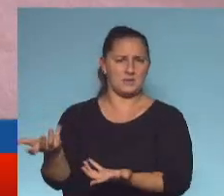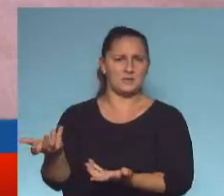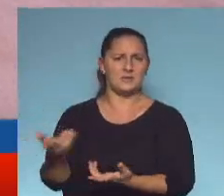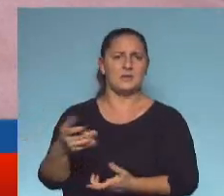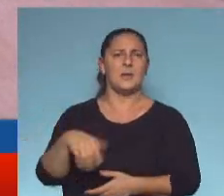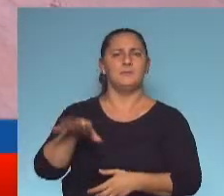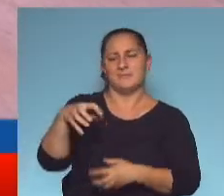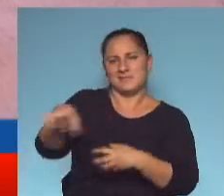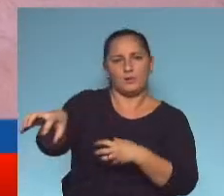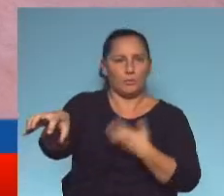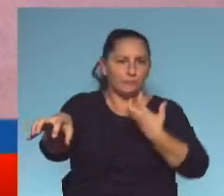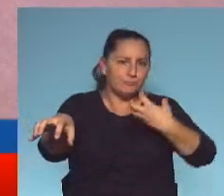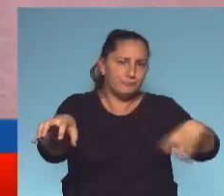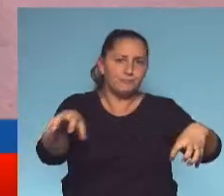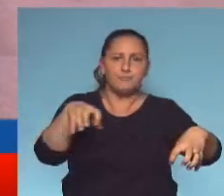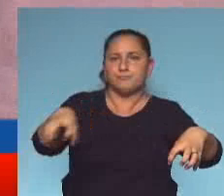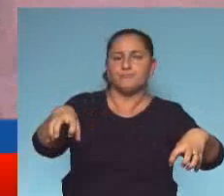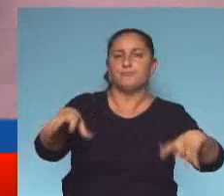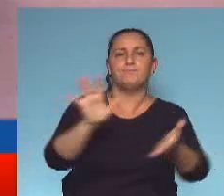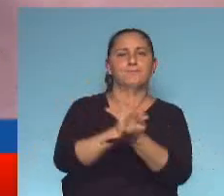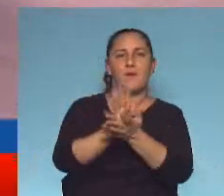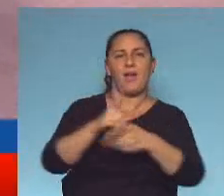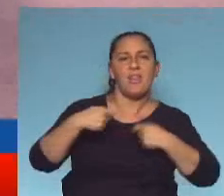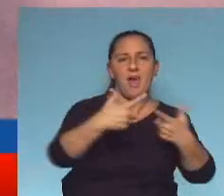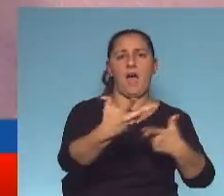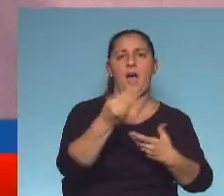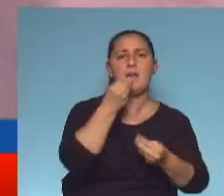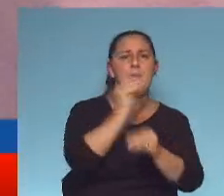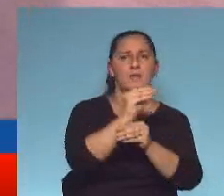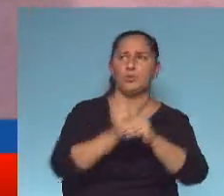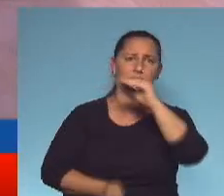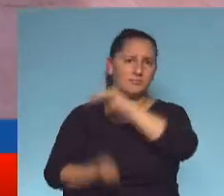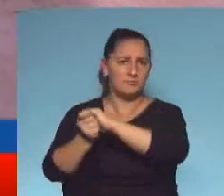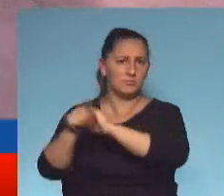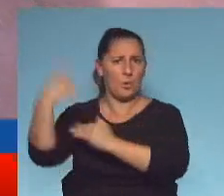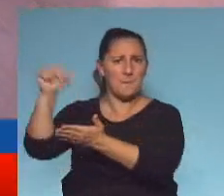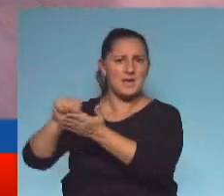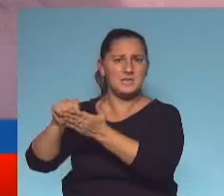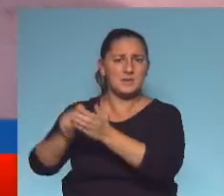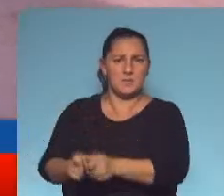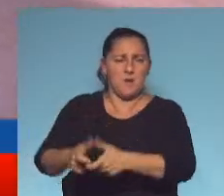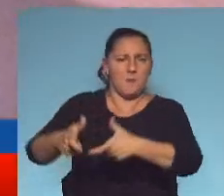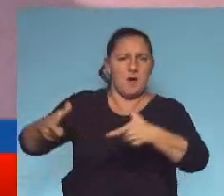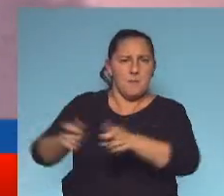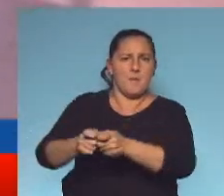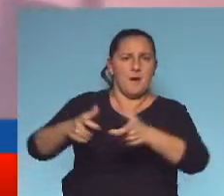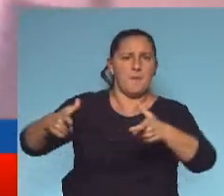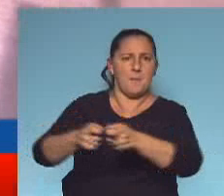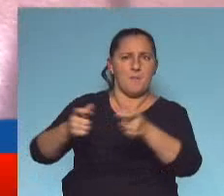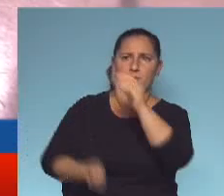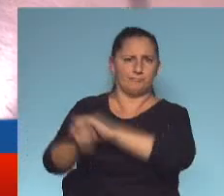de sectores que producen, distribuyen alimentos y lo exportan, que no paran de aumentar los